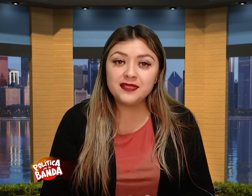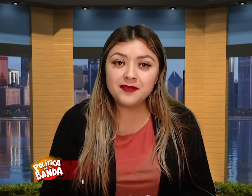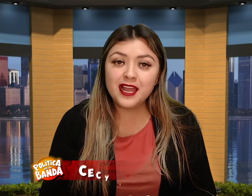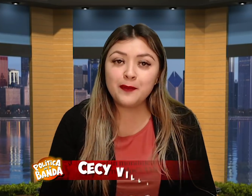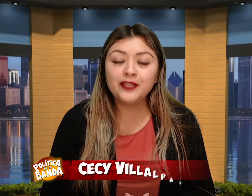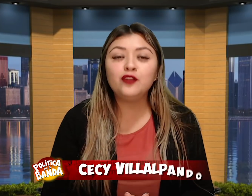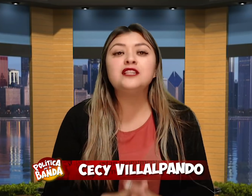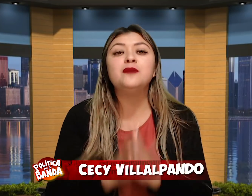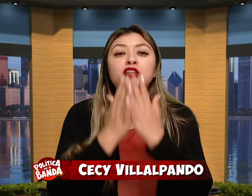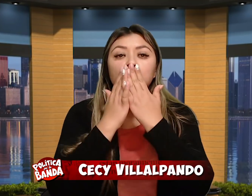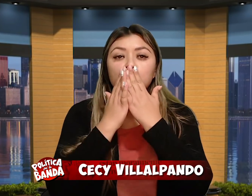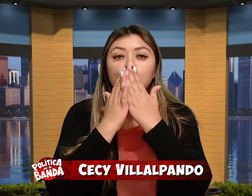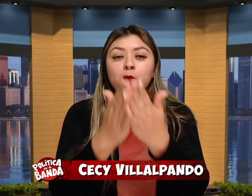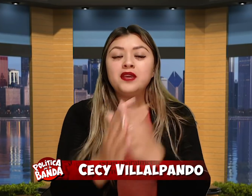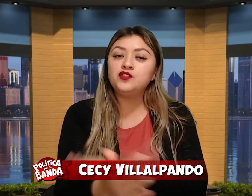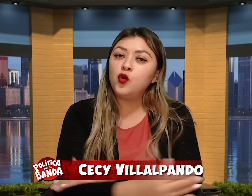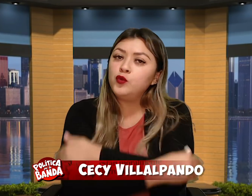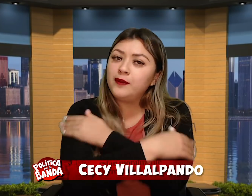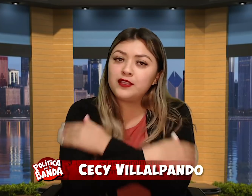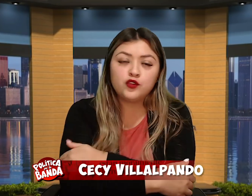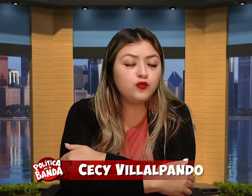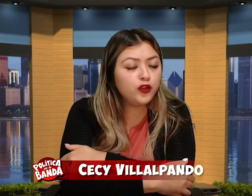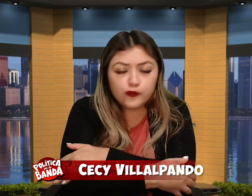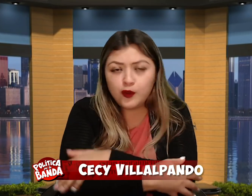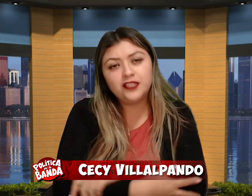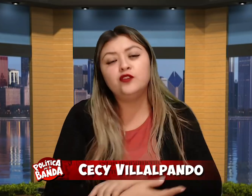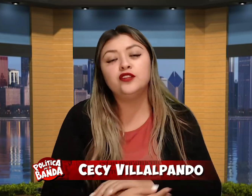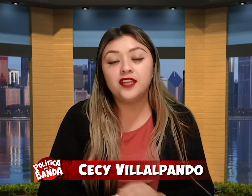nombre es Ceci Villalpando. Les mando un beso, un